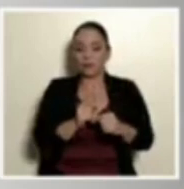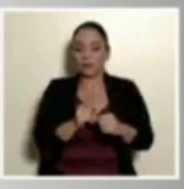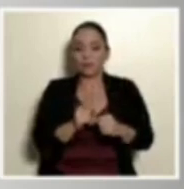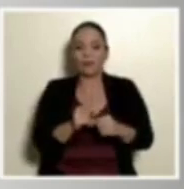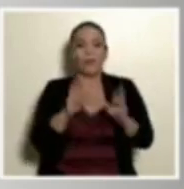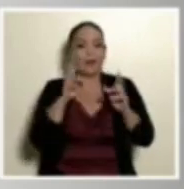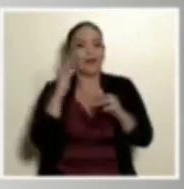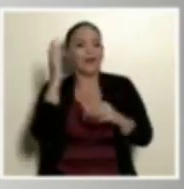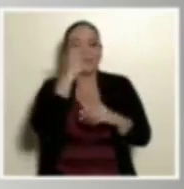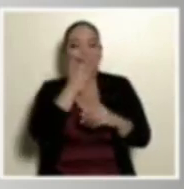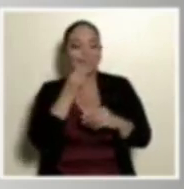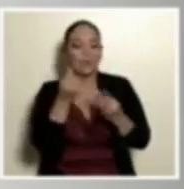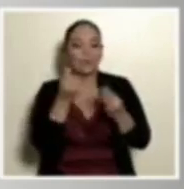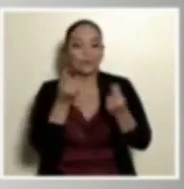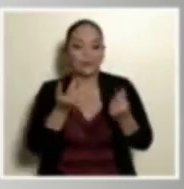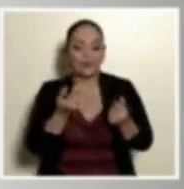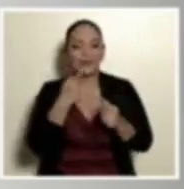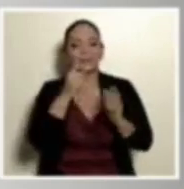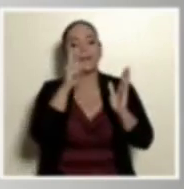dinero,